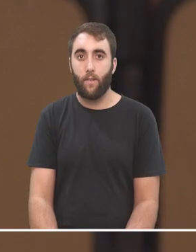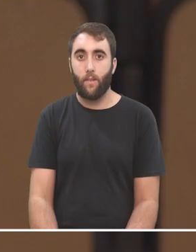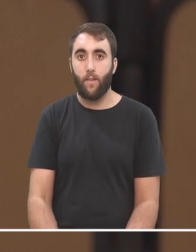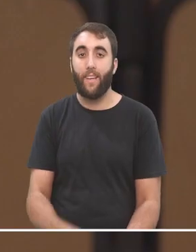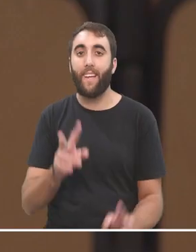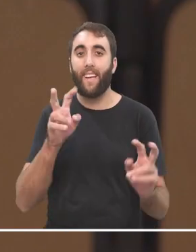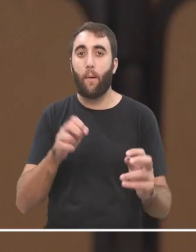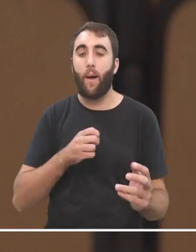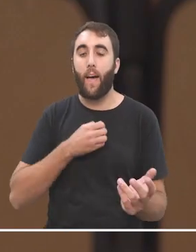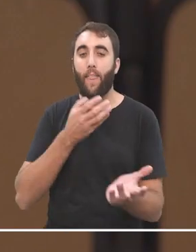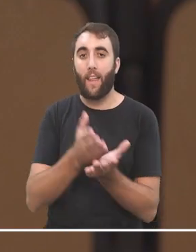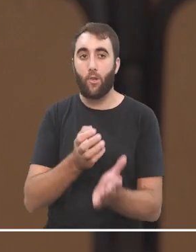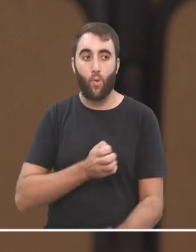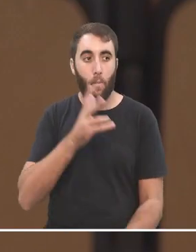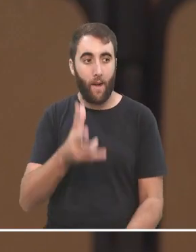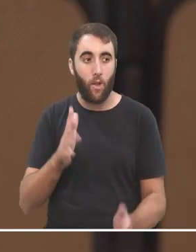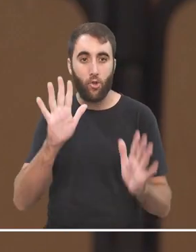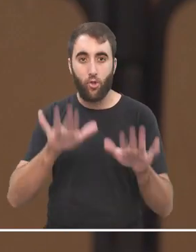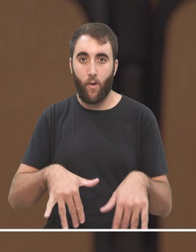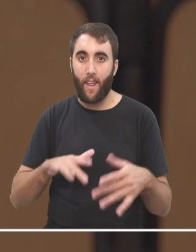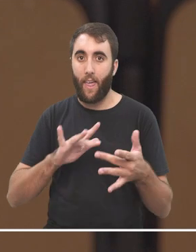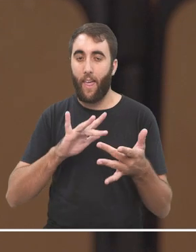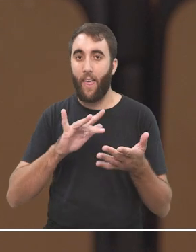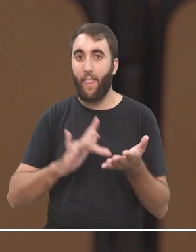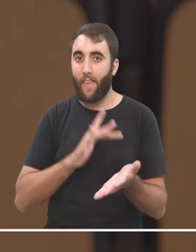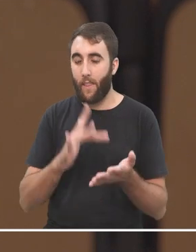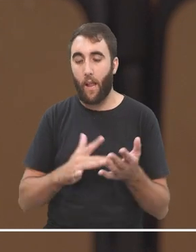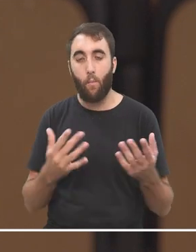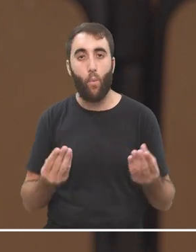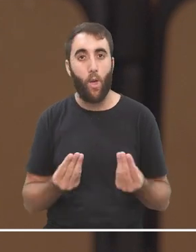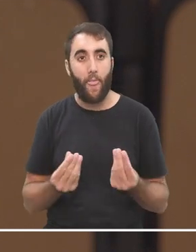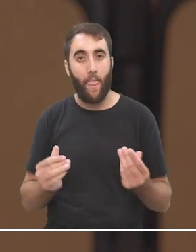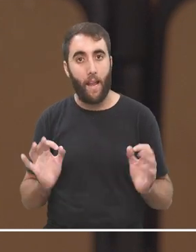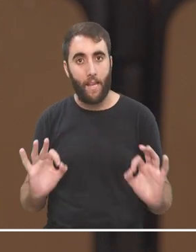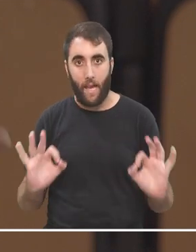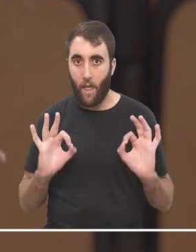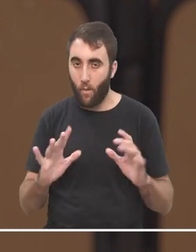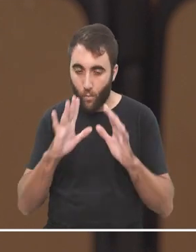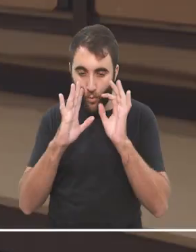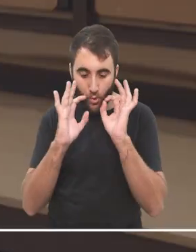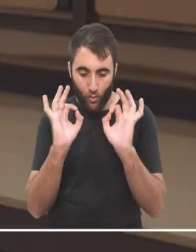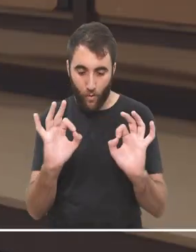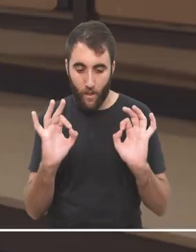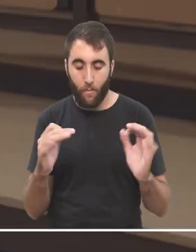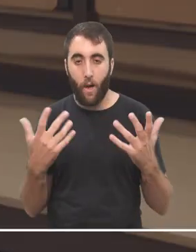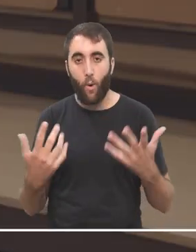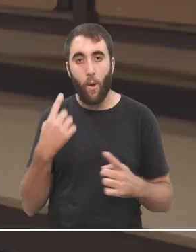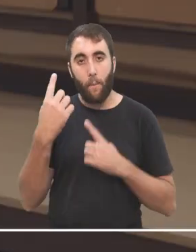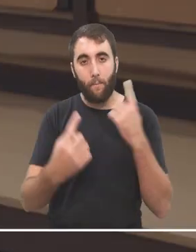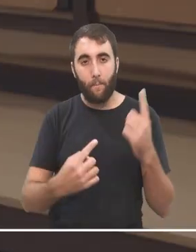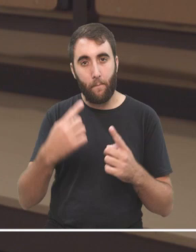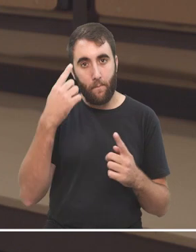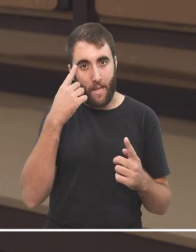El tema de los derechos en el entorno digital es un tema muy delicado, porque hay quien piensa que necesitamos nuevos